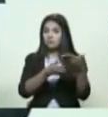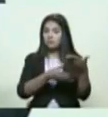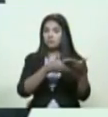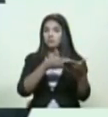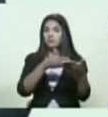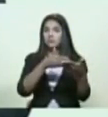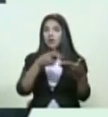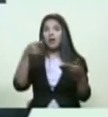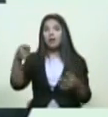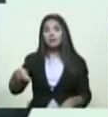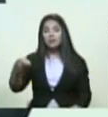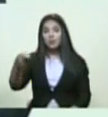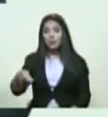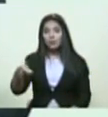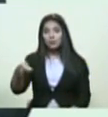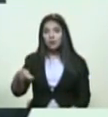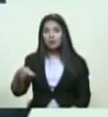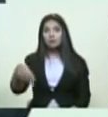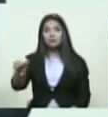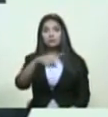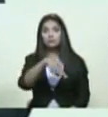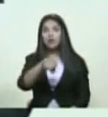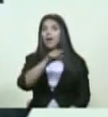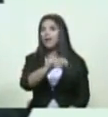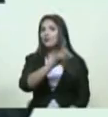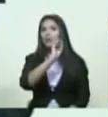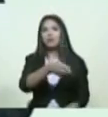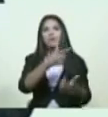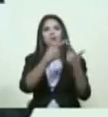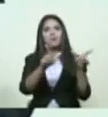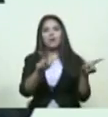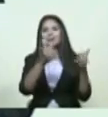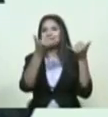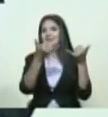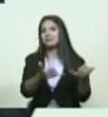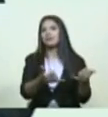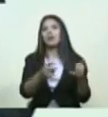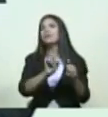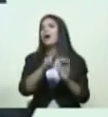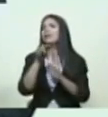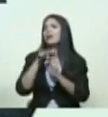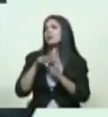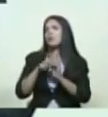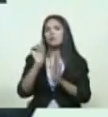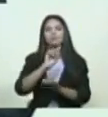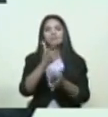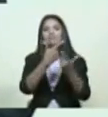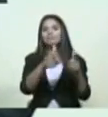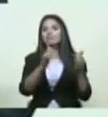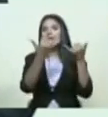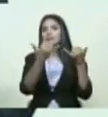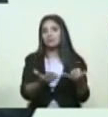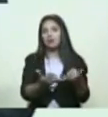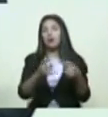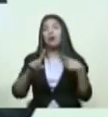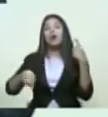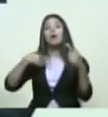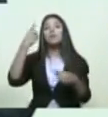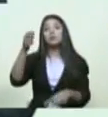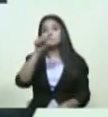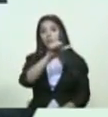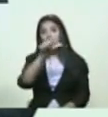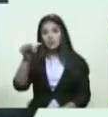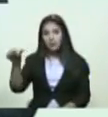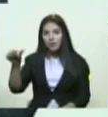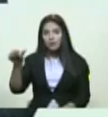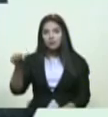los tribunales competentes es que sean liberados sin ningún tipo de condicionamiento. Y para ello, la semana que viene, por cierto,